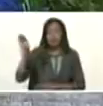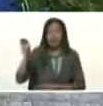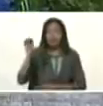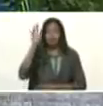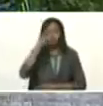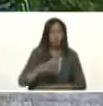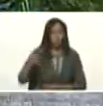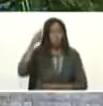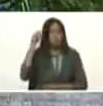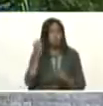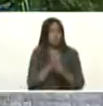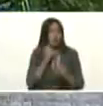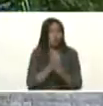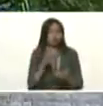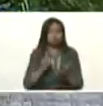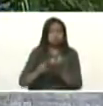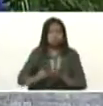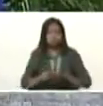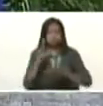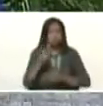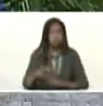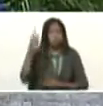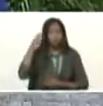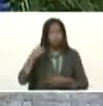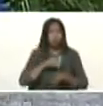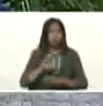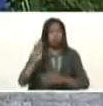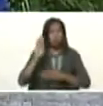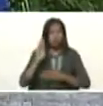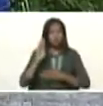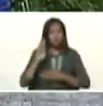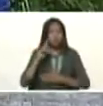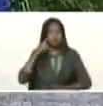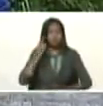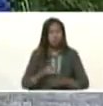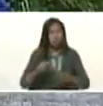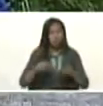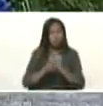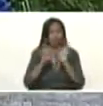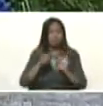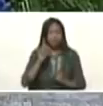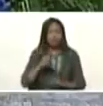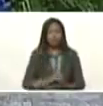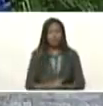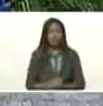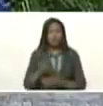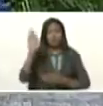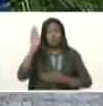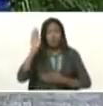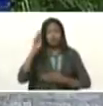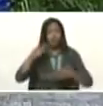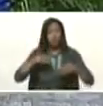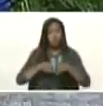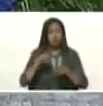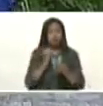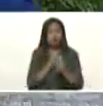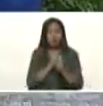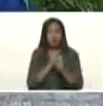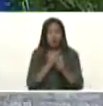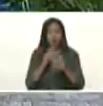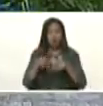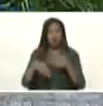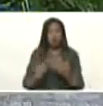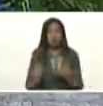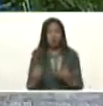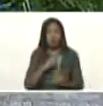diario, el cumplimiento diario del compromiso, del deber, el compromiso de trabajar y llevar adelante